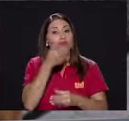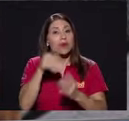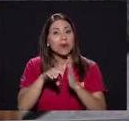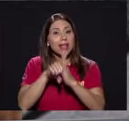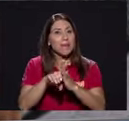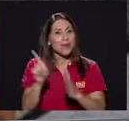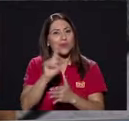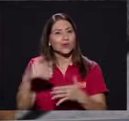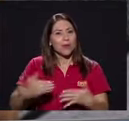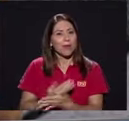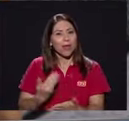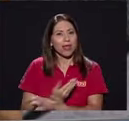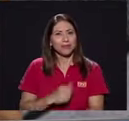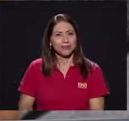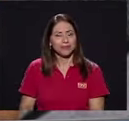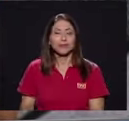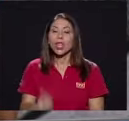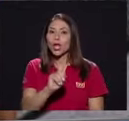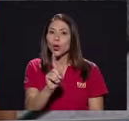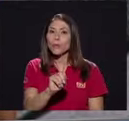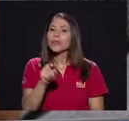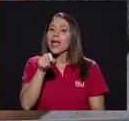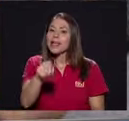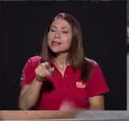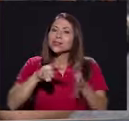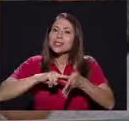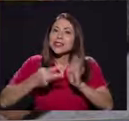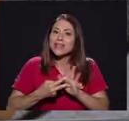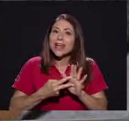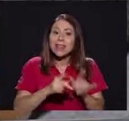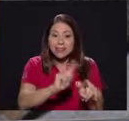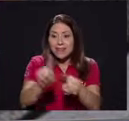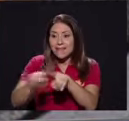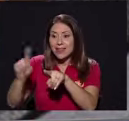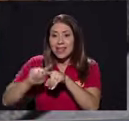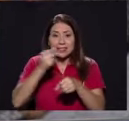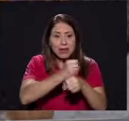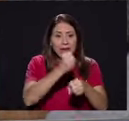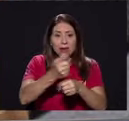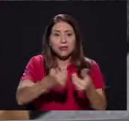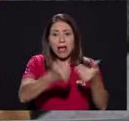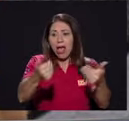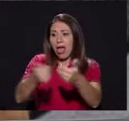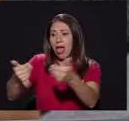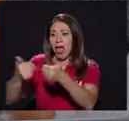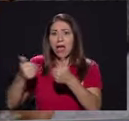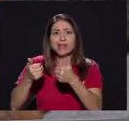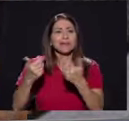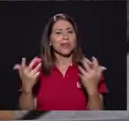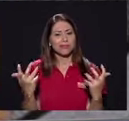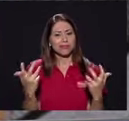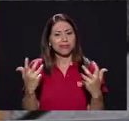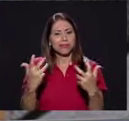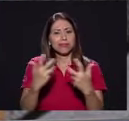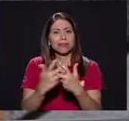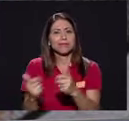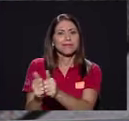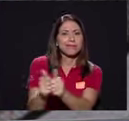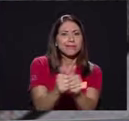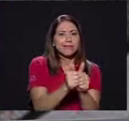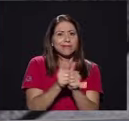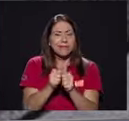el mejor ejemplo de que no es una moda, sino que vino incluso a abrazar una serie de agendas que estaban muy dispersas, a tratar de unificarlas